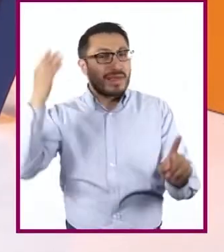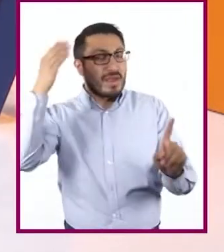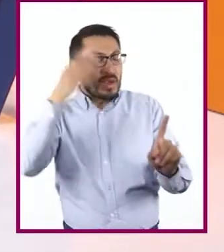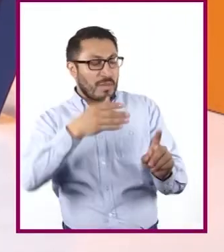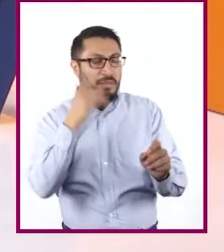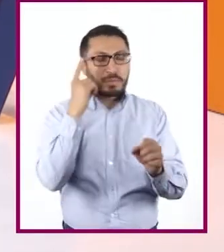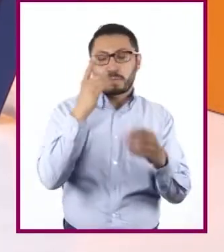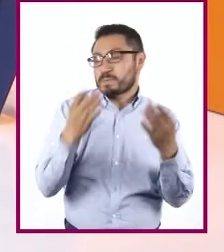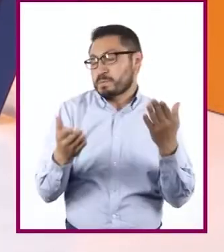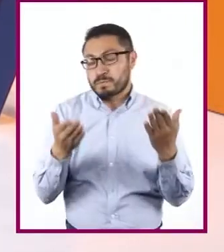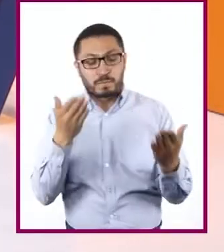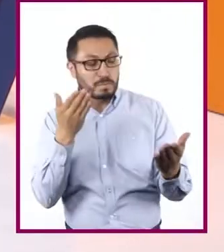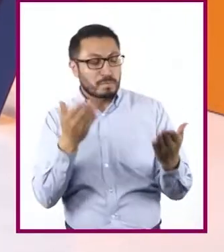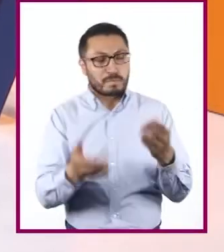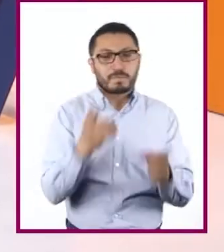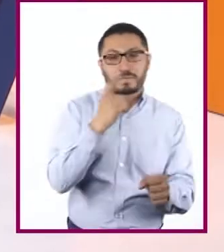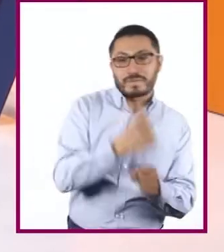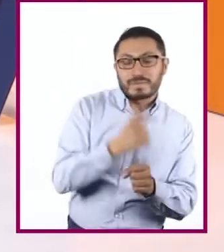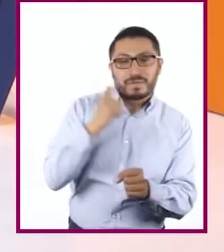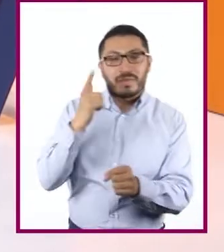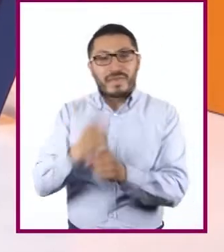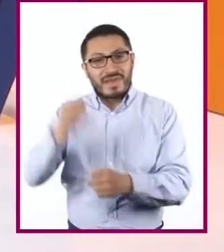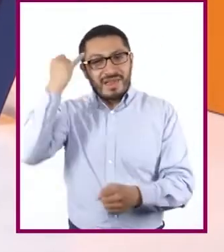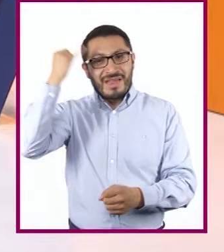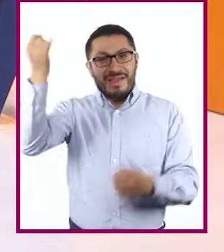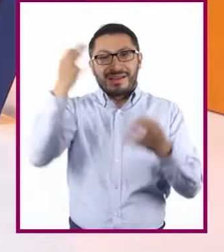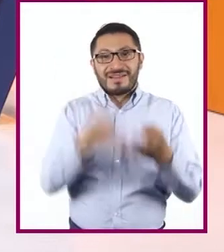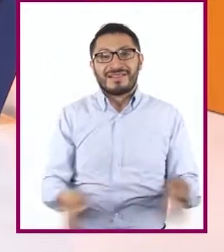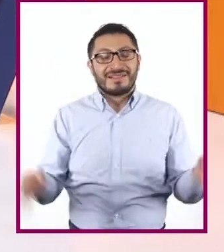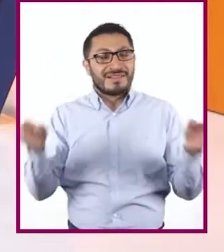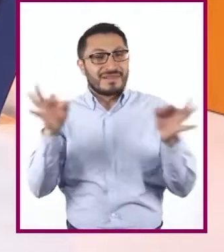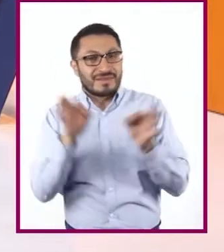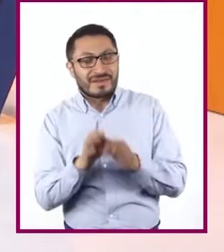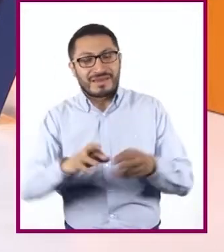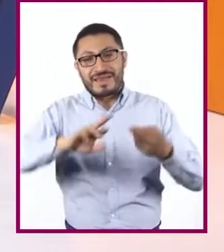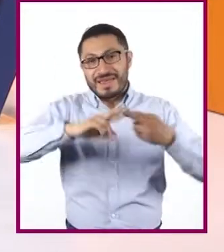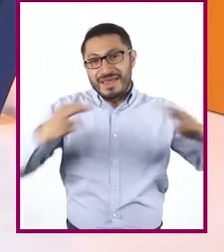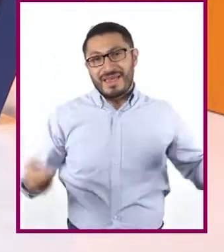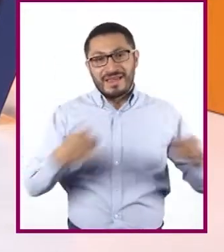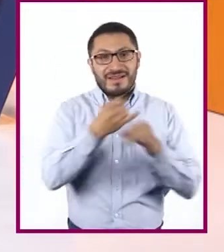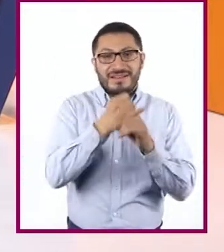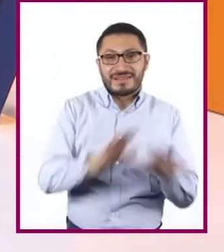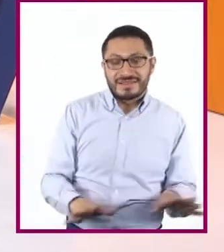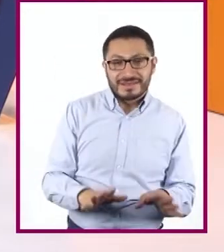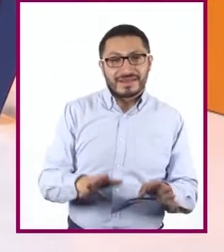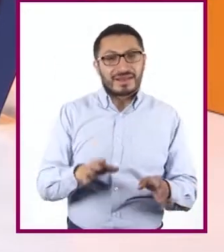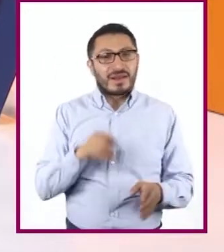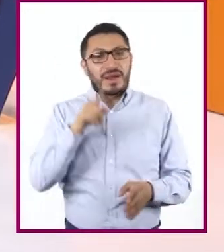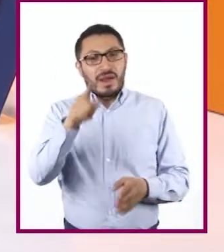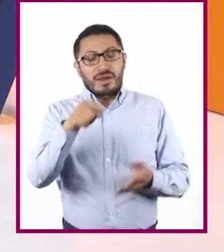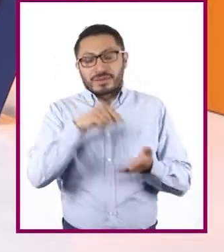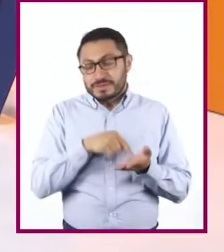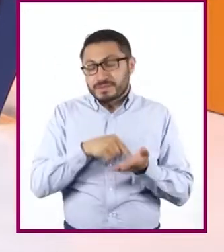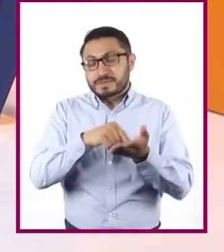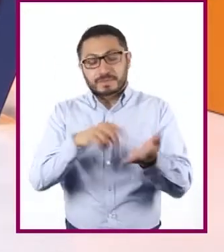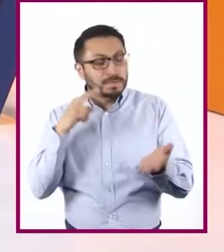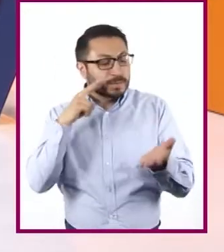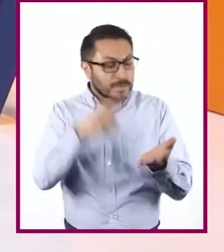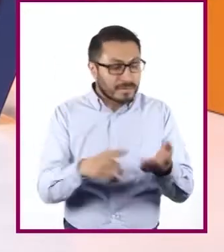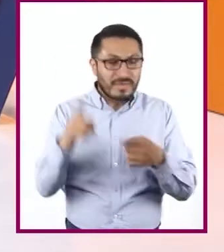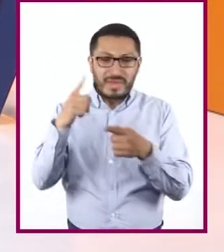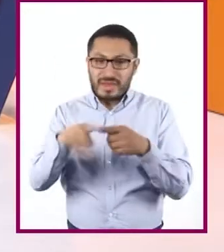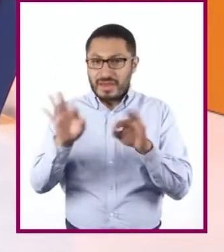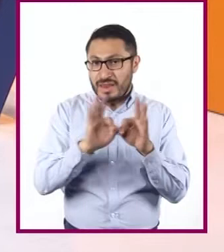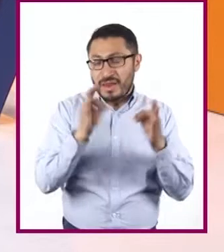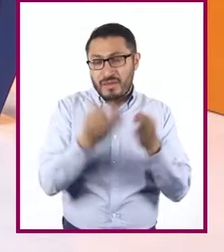de acuerdo con los propósitos de una búsqueda, relacionar información que se presenta en recursos gráficos y la que se expone